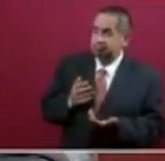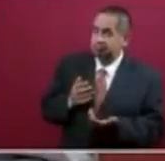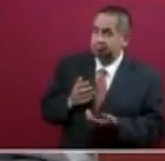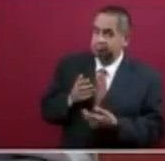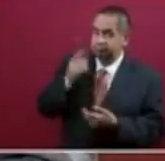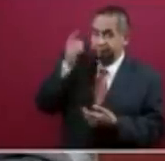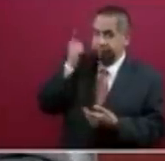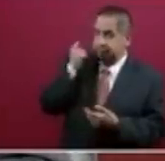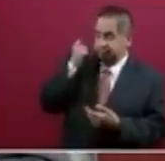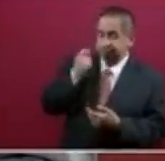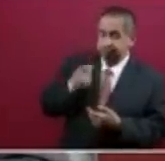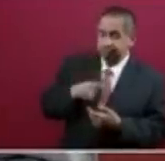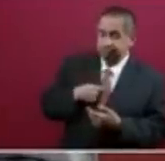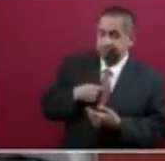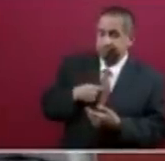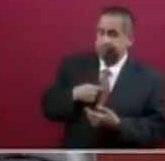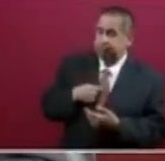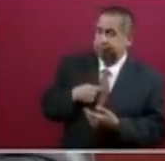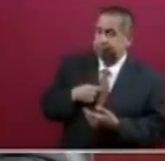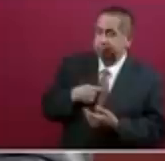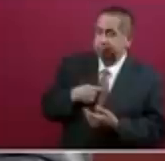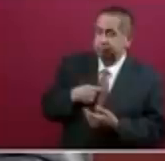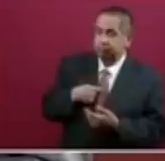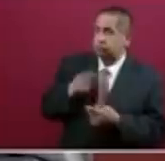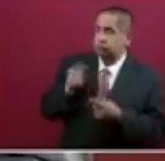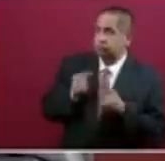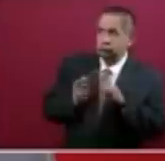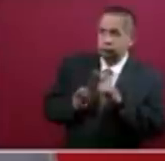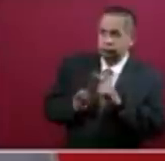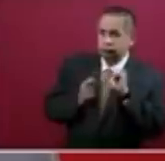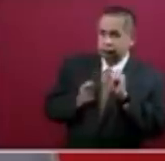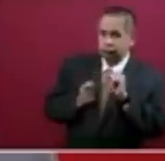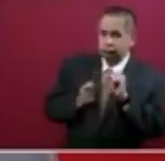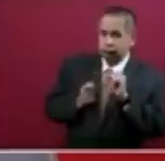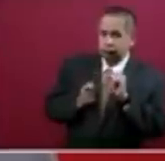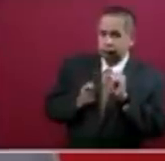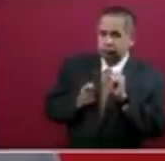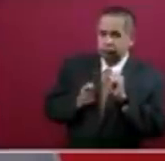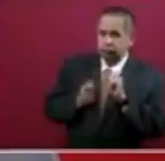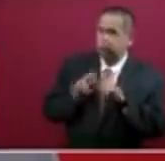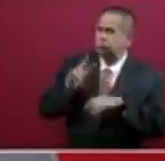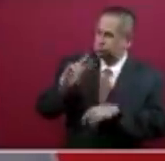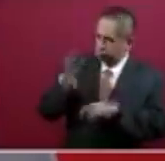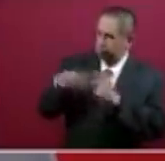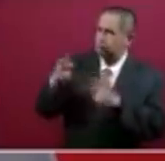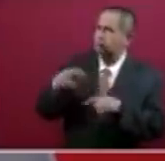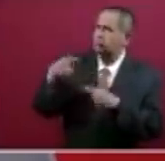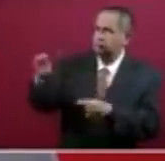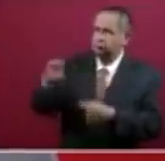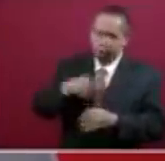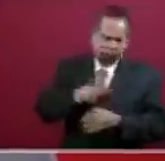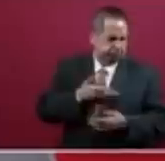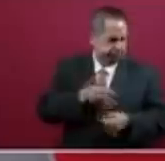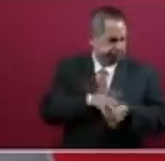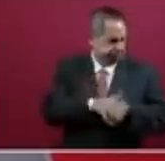no lo voy a cobrar, ¿cómo lo devuelvo? Porque yo